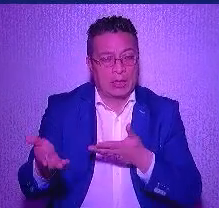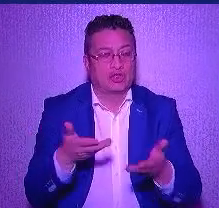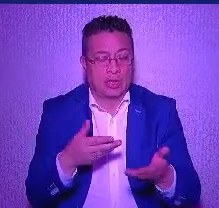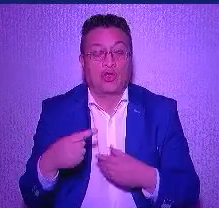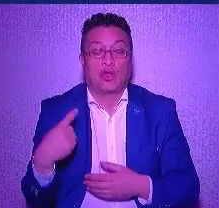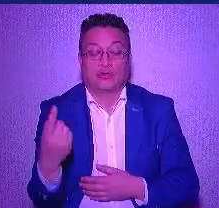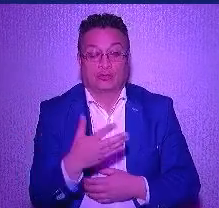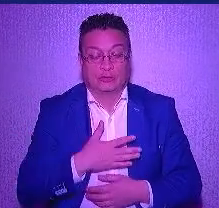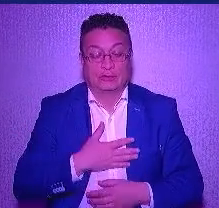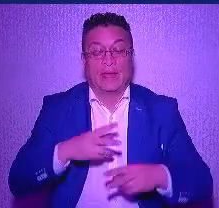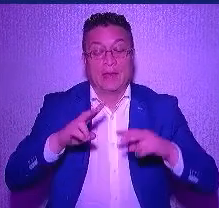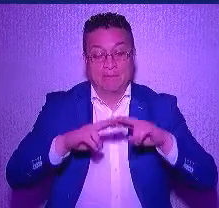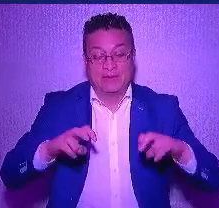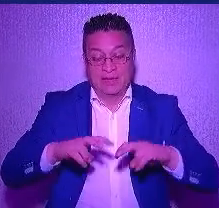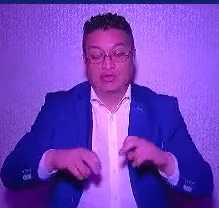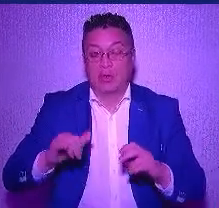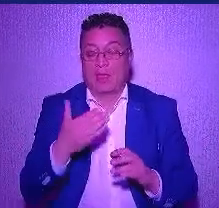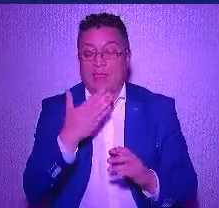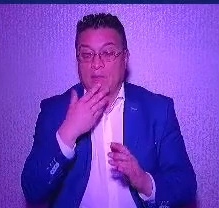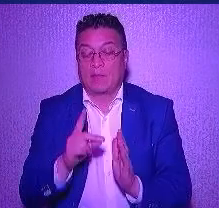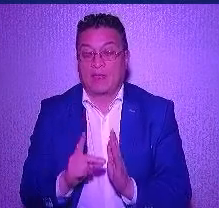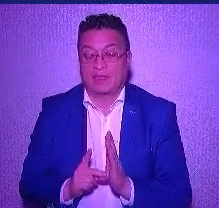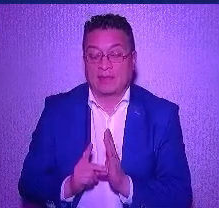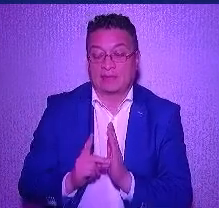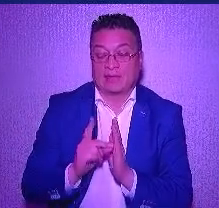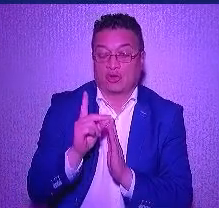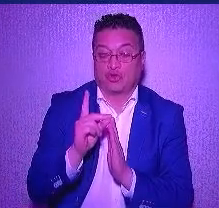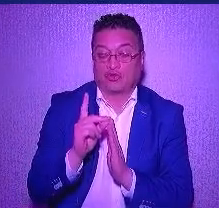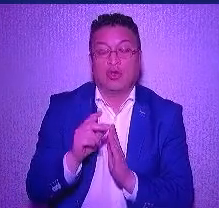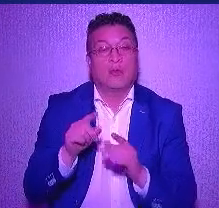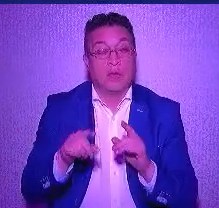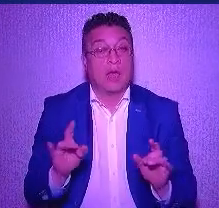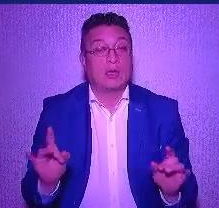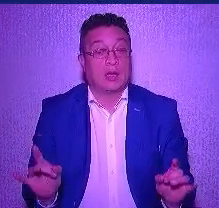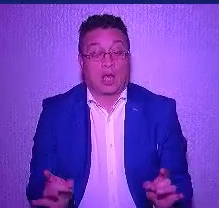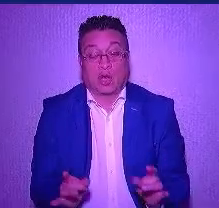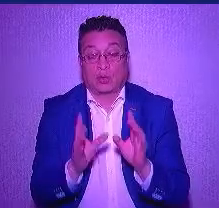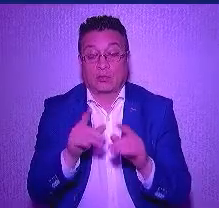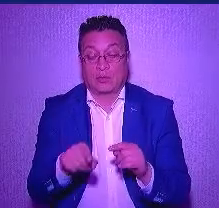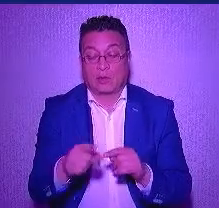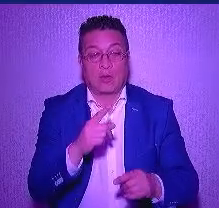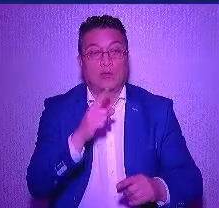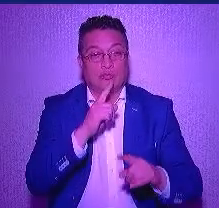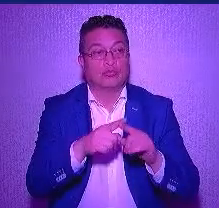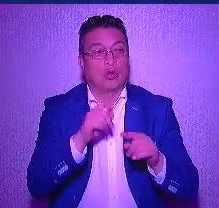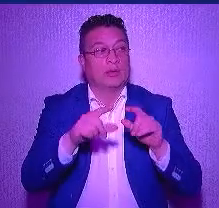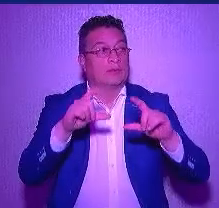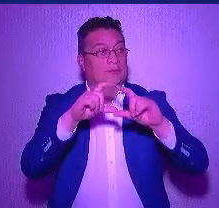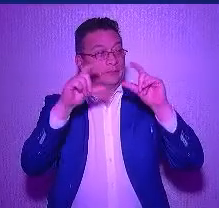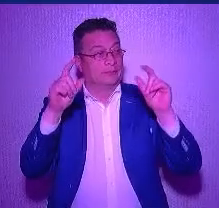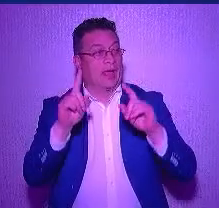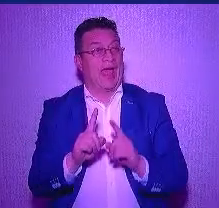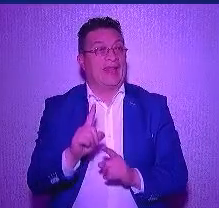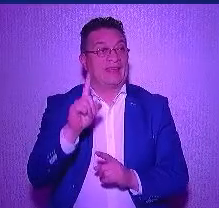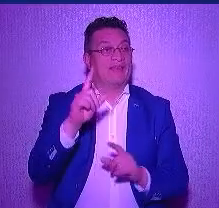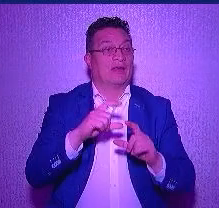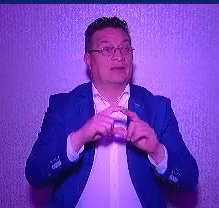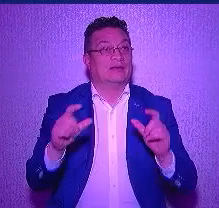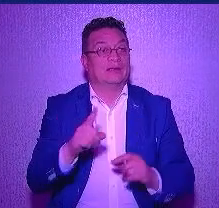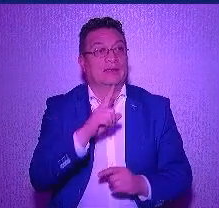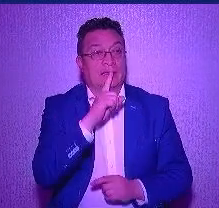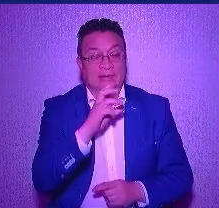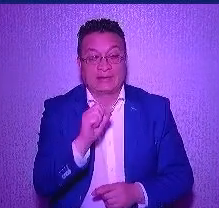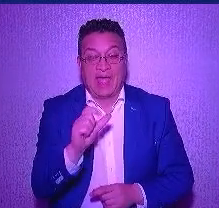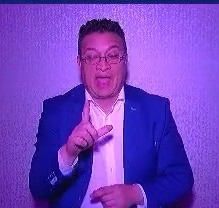investigación y desarrollo y no fue coincidencia que están viendo el nombre talos allá arriba no talos